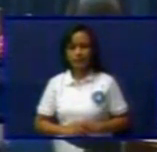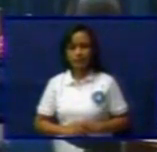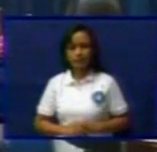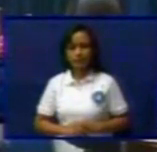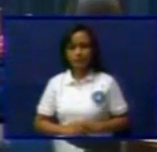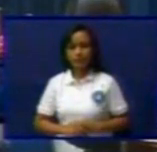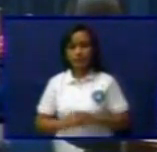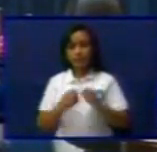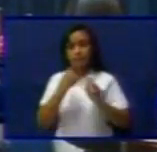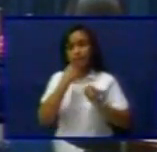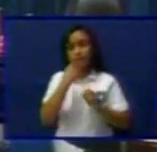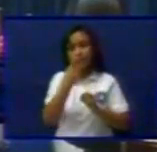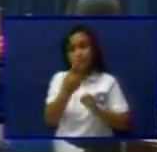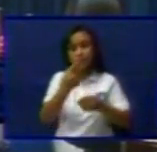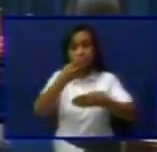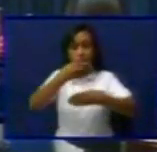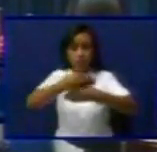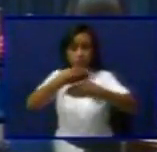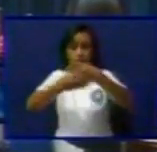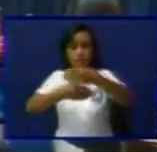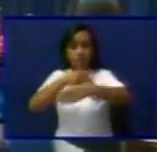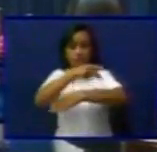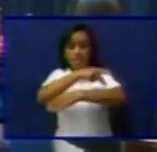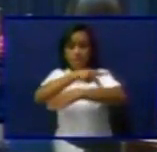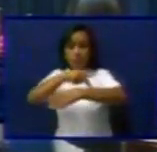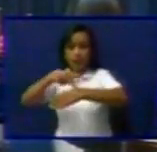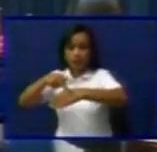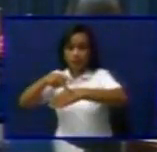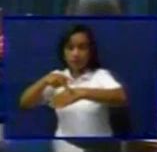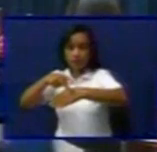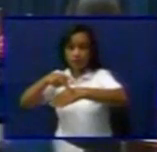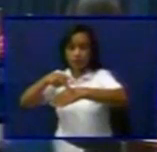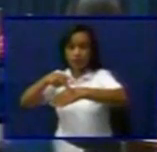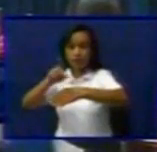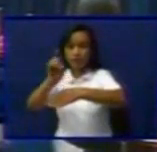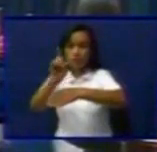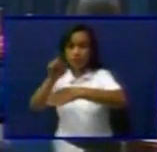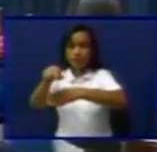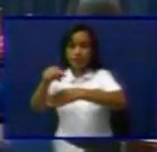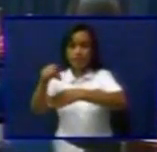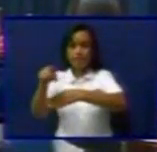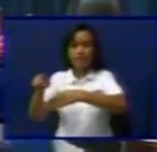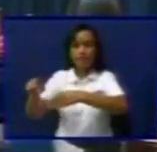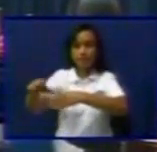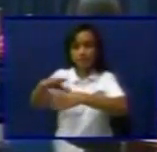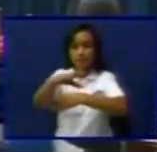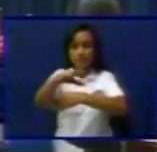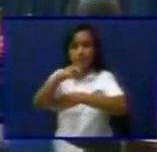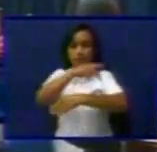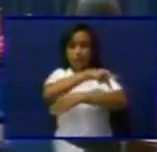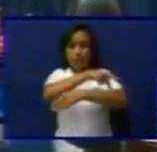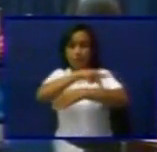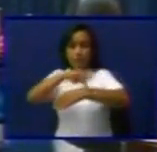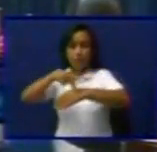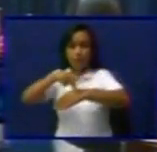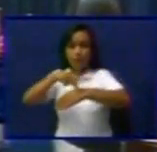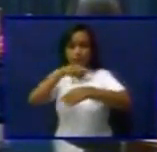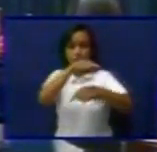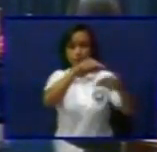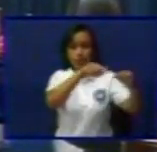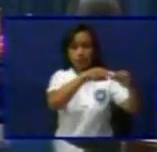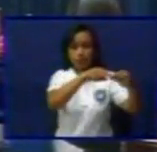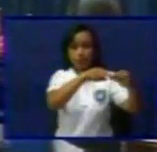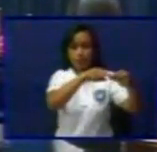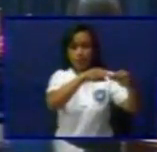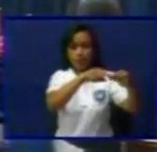Se recomienda construir el puerto de Brito en el lado de Pacífico y el puerto Punta